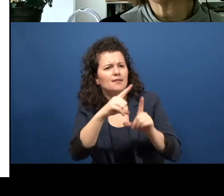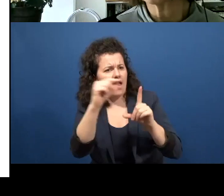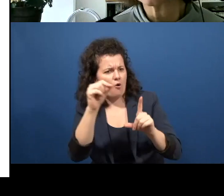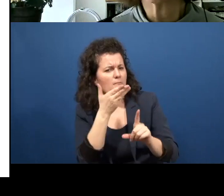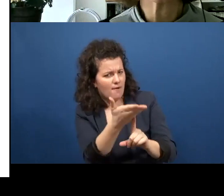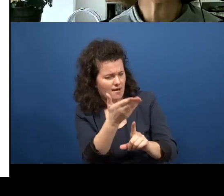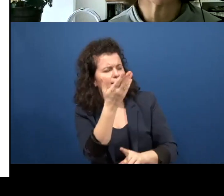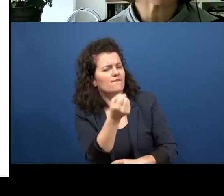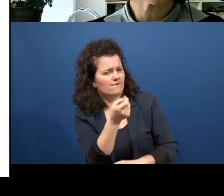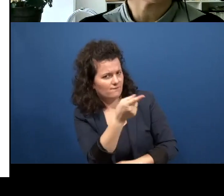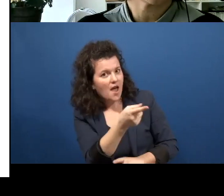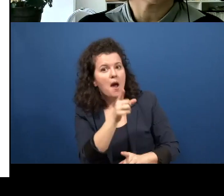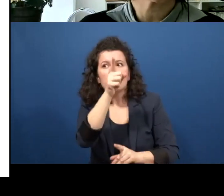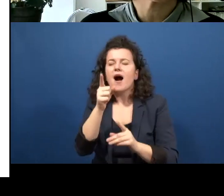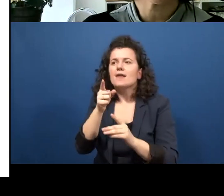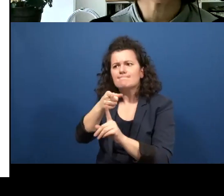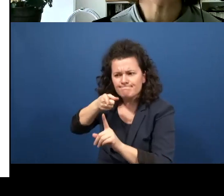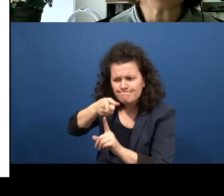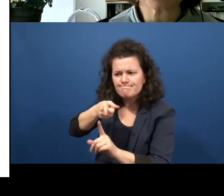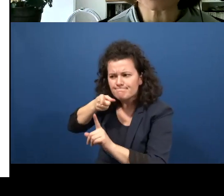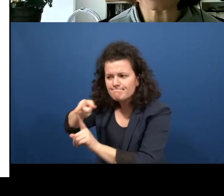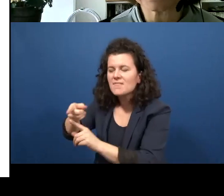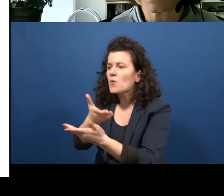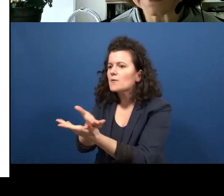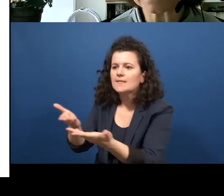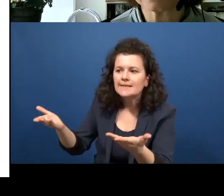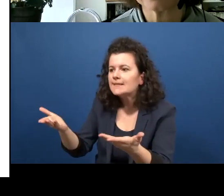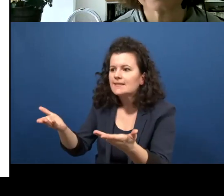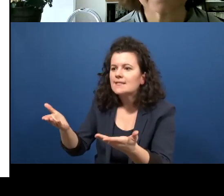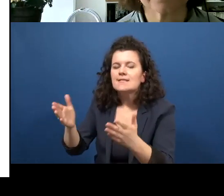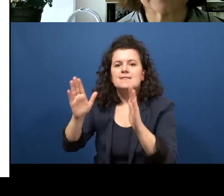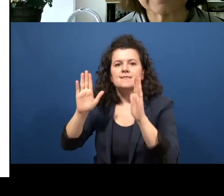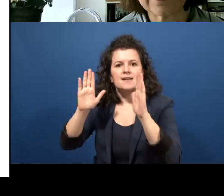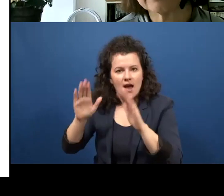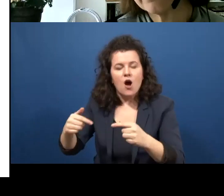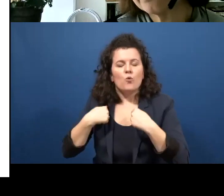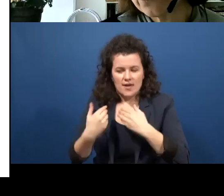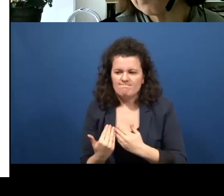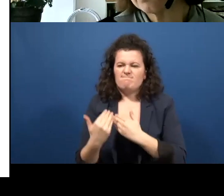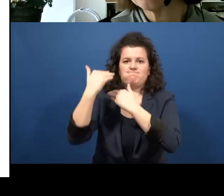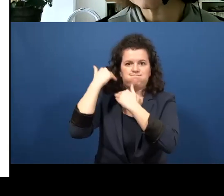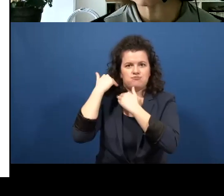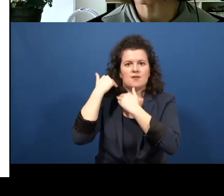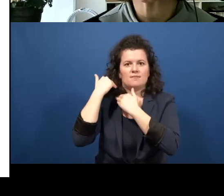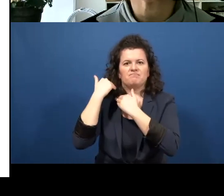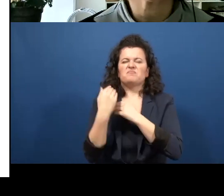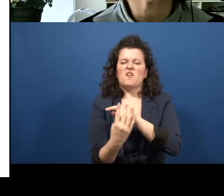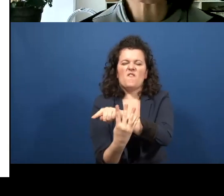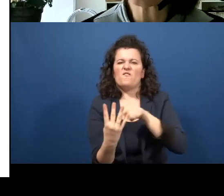el MASLI, por supuesto, pero no había nada disponible. Entonces fue por ello que